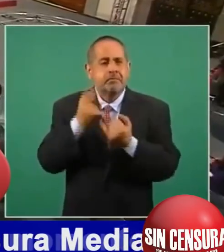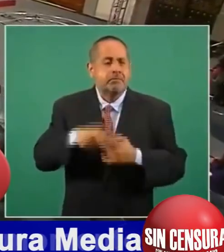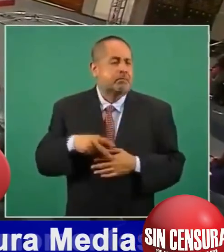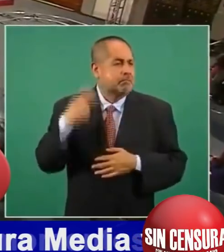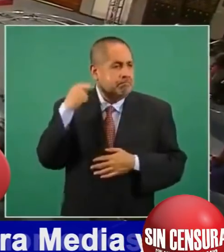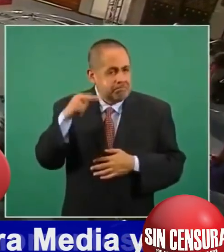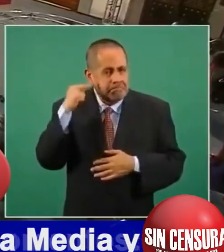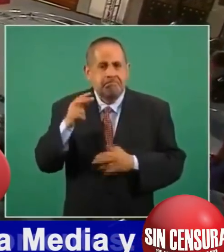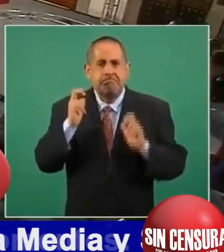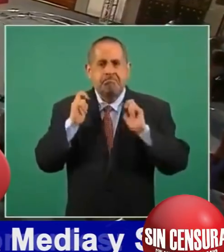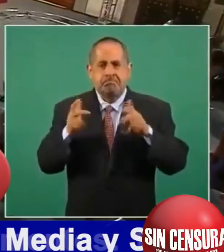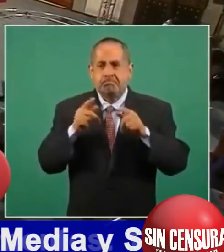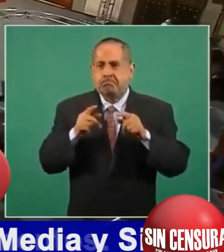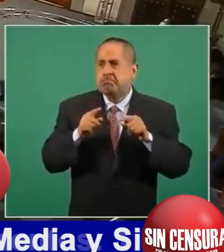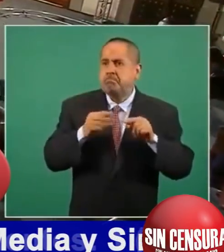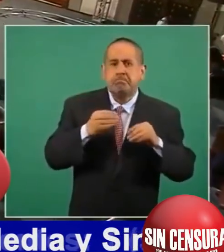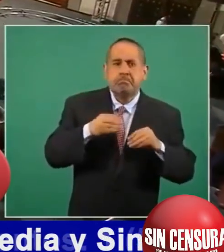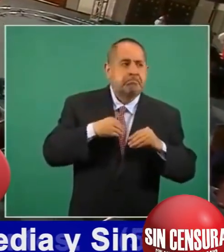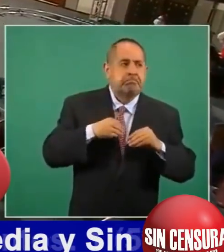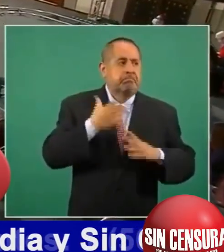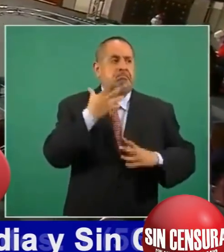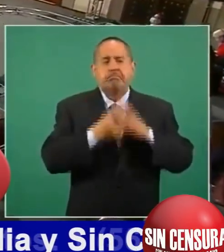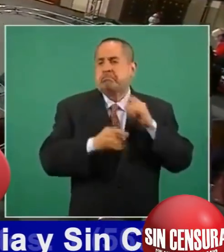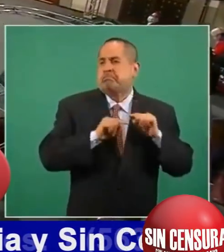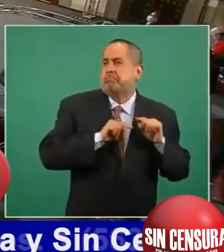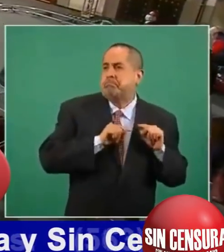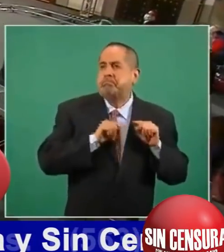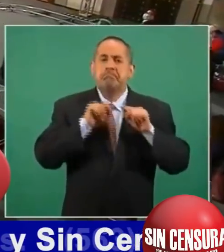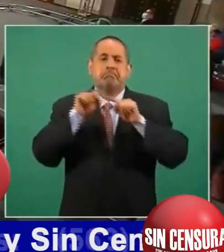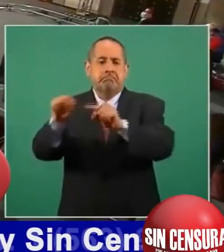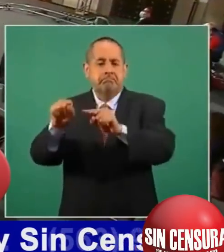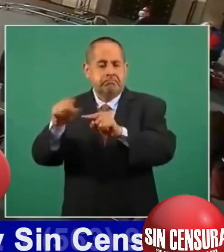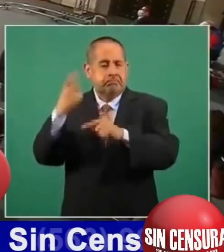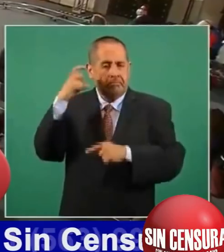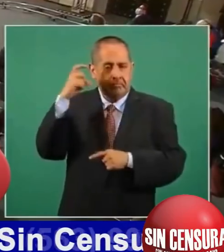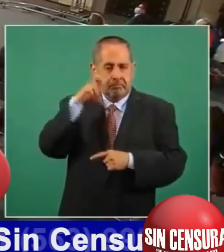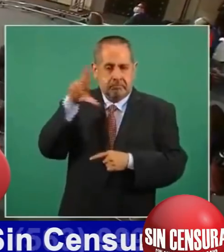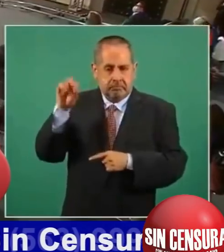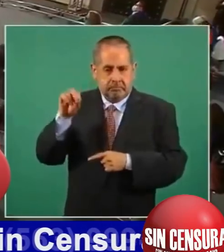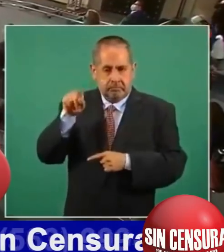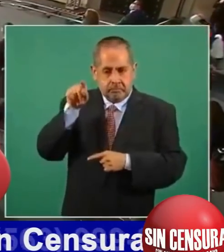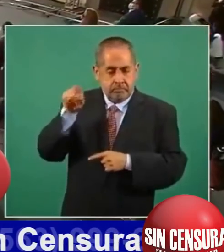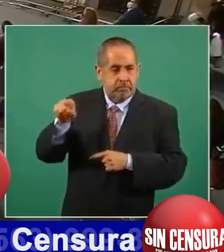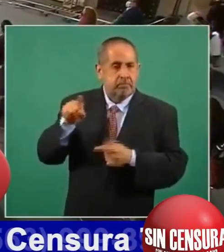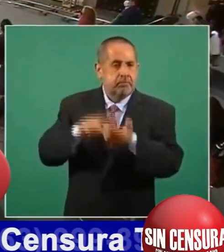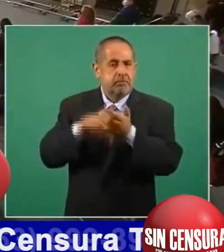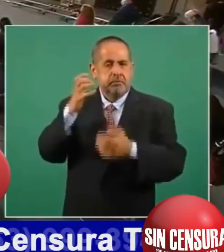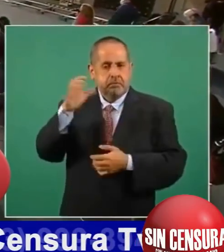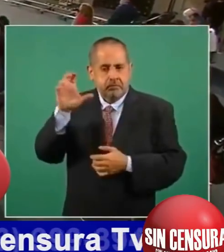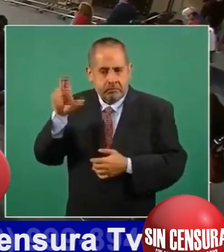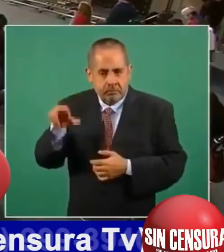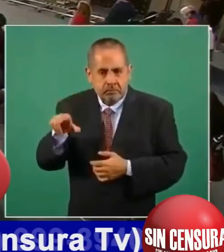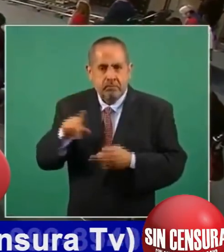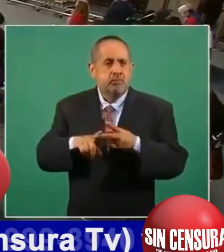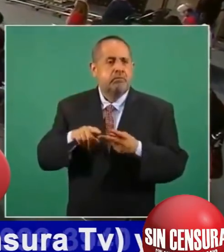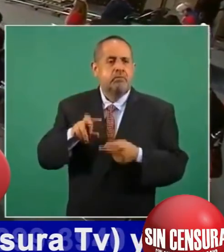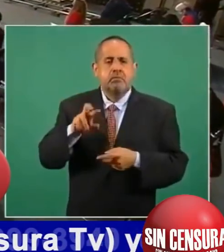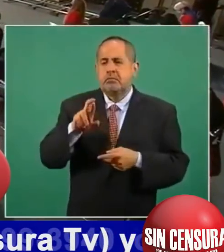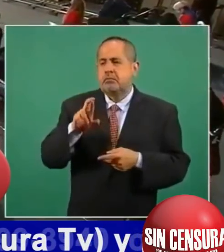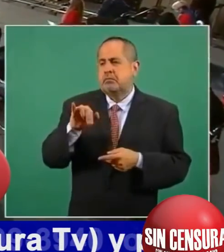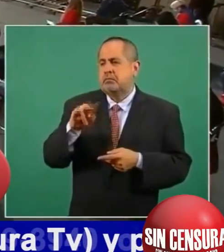que chiapanecos, se fueron a buscarse la vida durante el periodo neoliberal a Cancún, a la Riviera